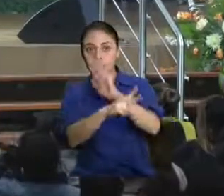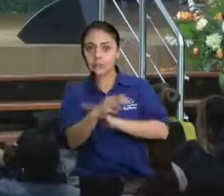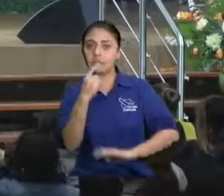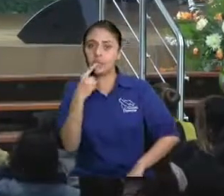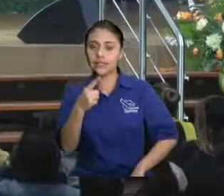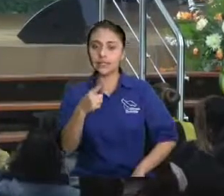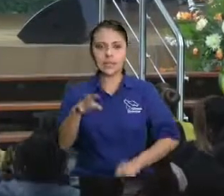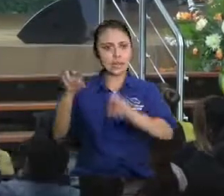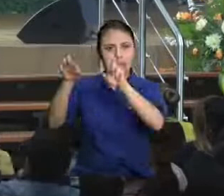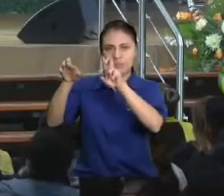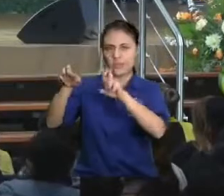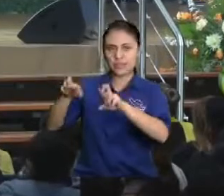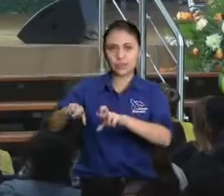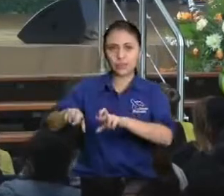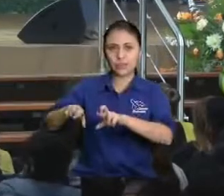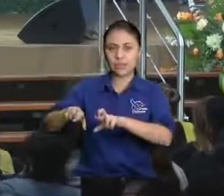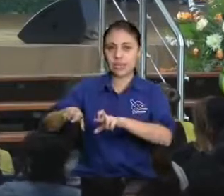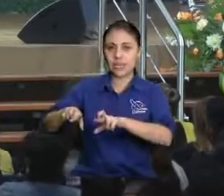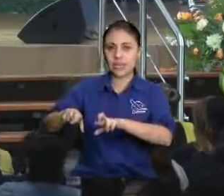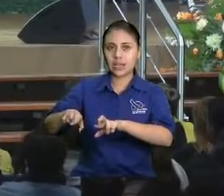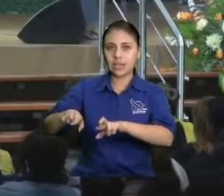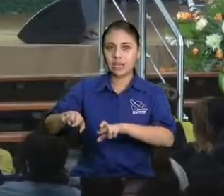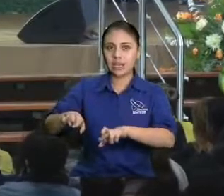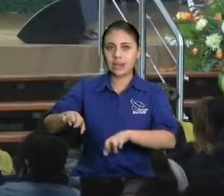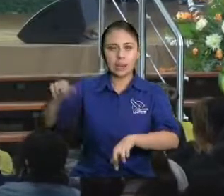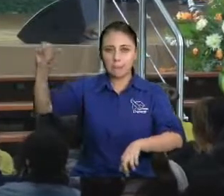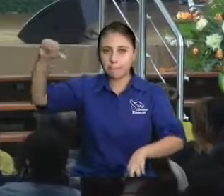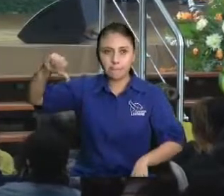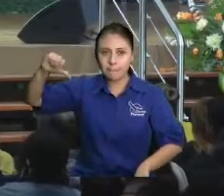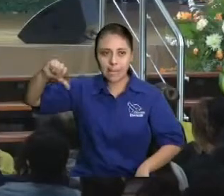impío trata mal a su bestia.